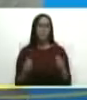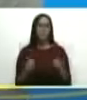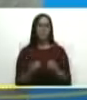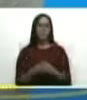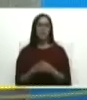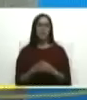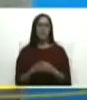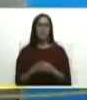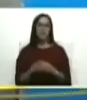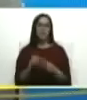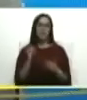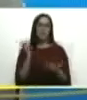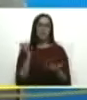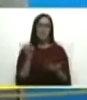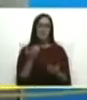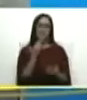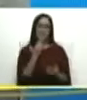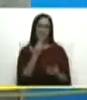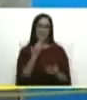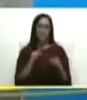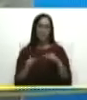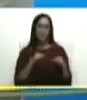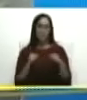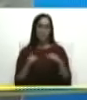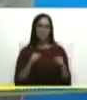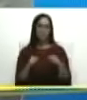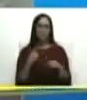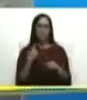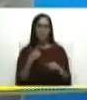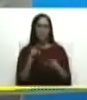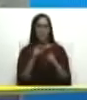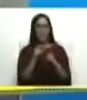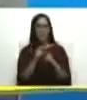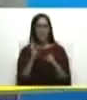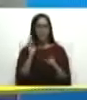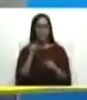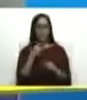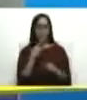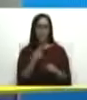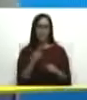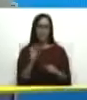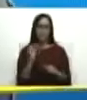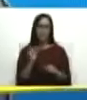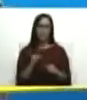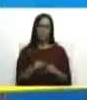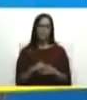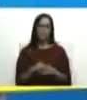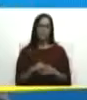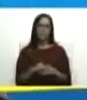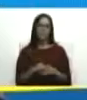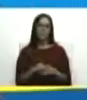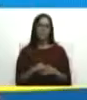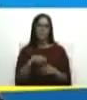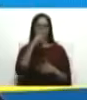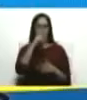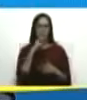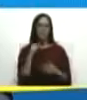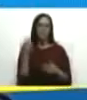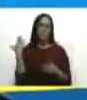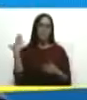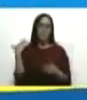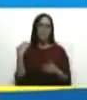mucha coordinación. Y creo que esa es una de las palabras que usted mencionaba hace un momento. El año pasado, con